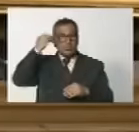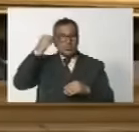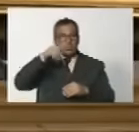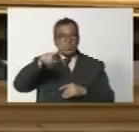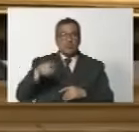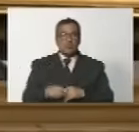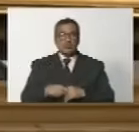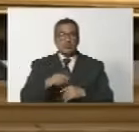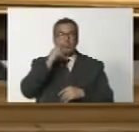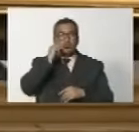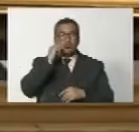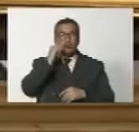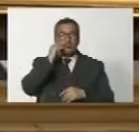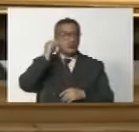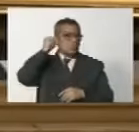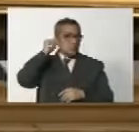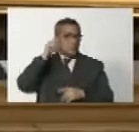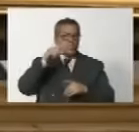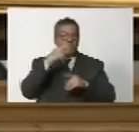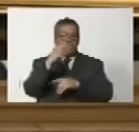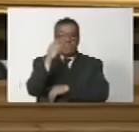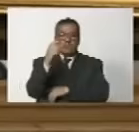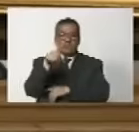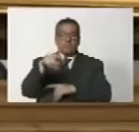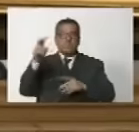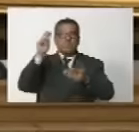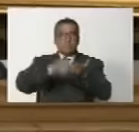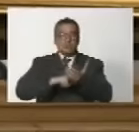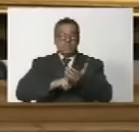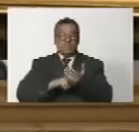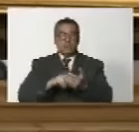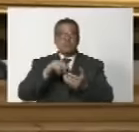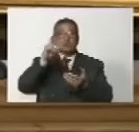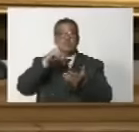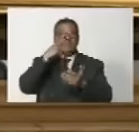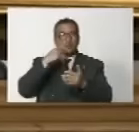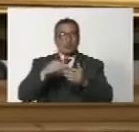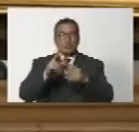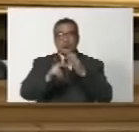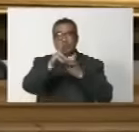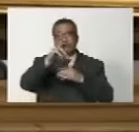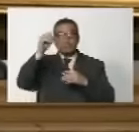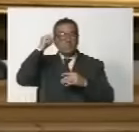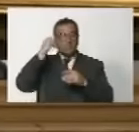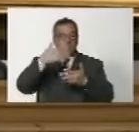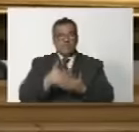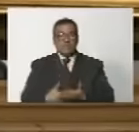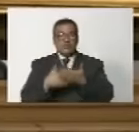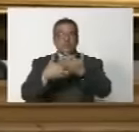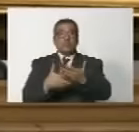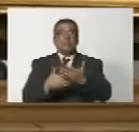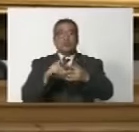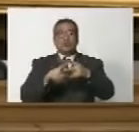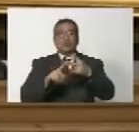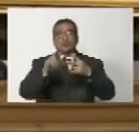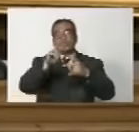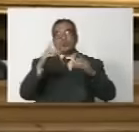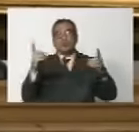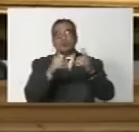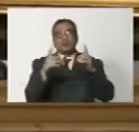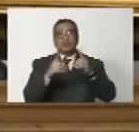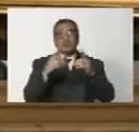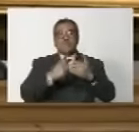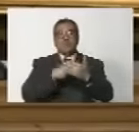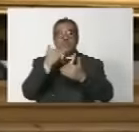consideración, las honorables diputadas y los honorables diputados que estén a favor de aprobar la prórroga de 30 días para presentar el informe para su segunda discusión